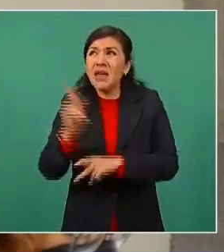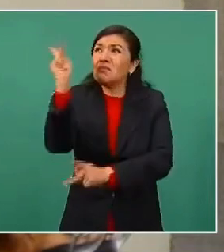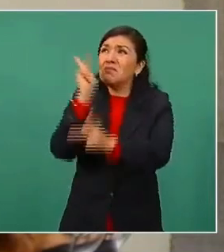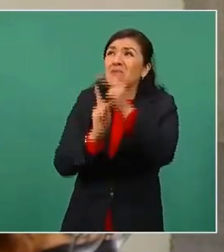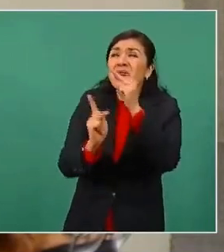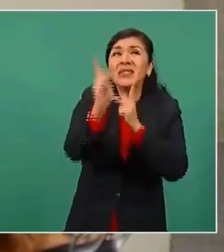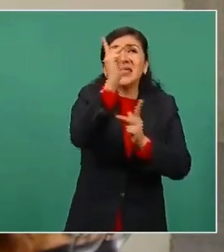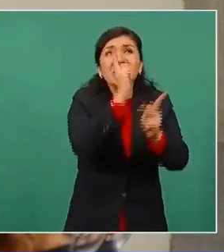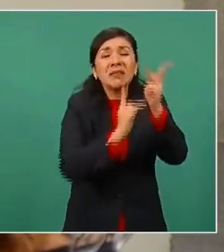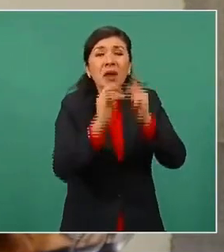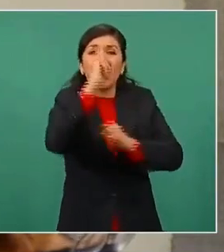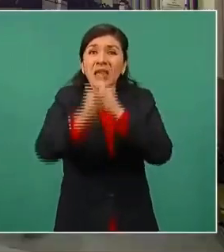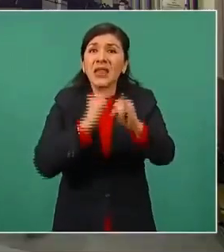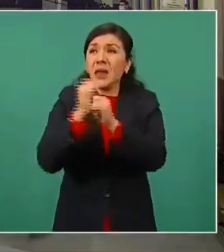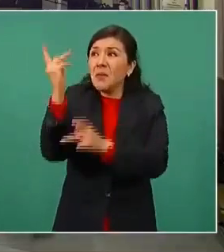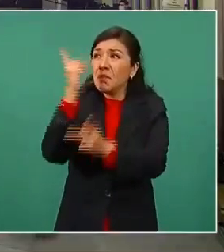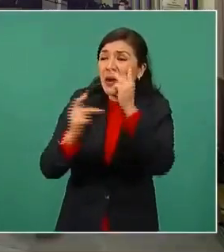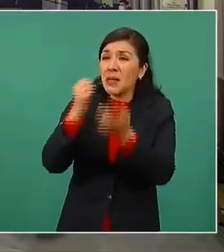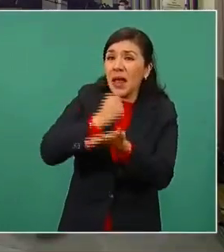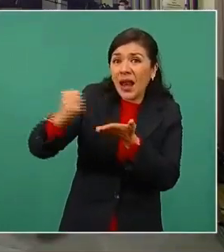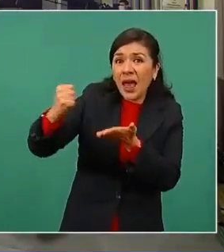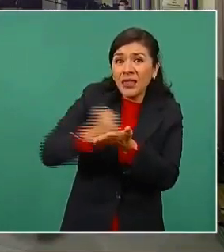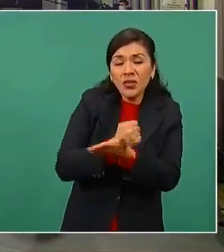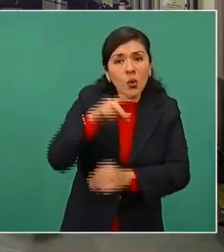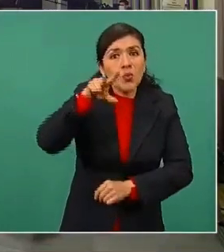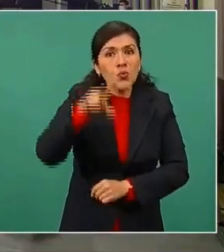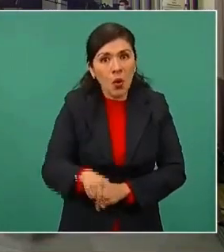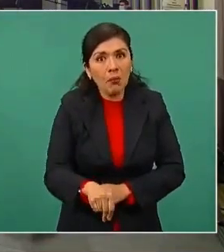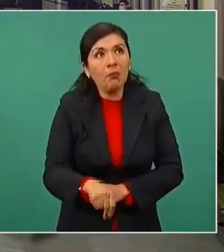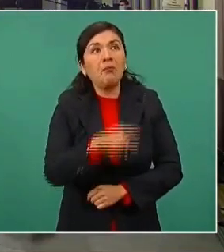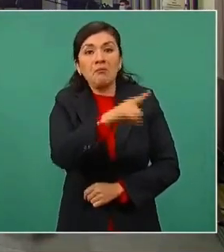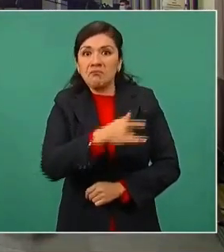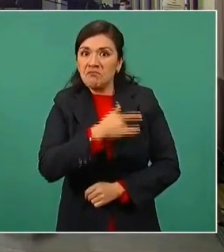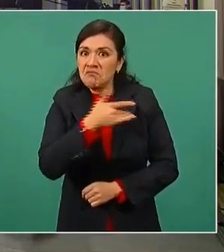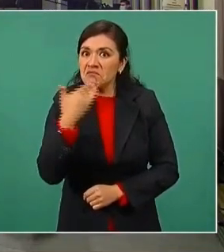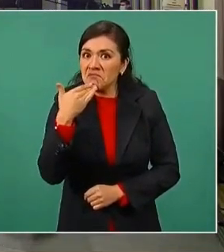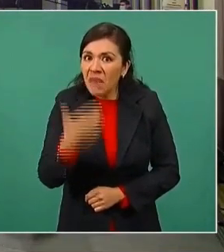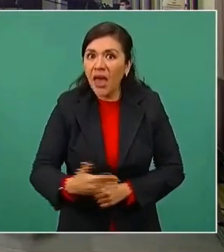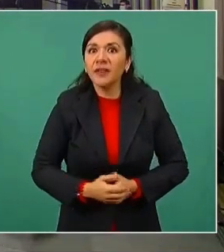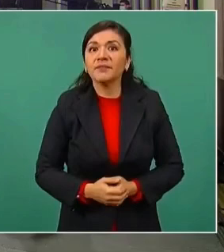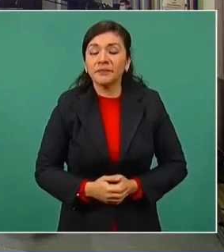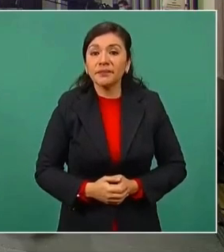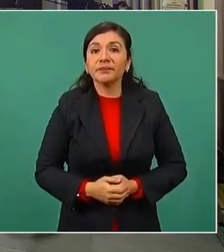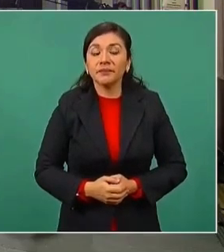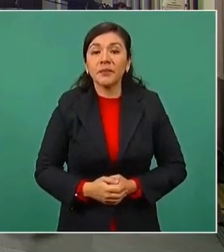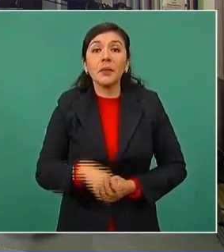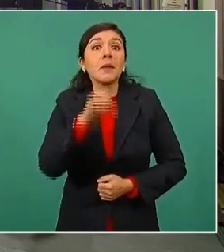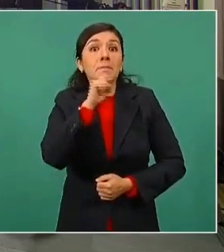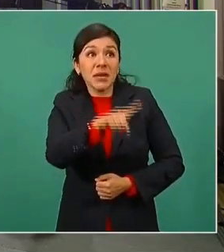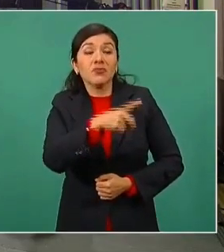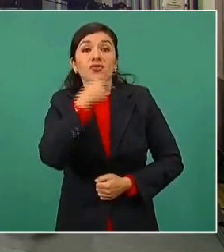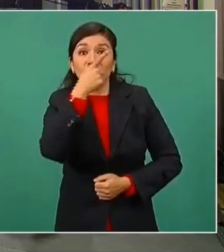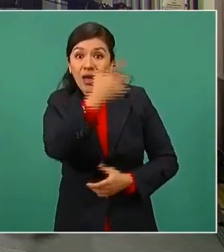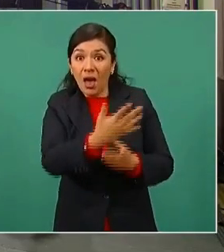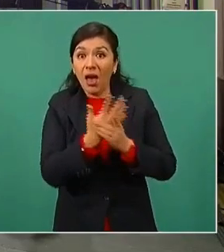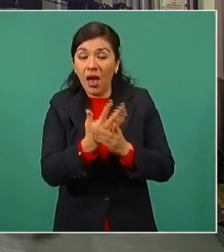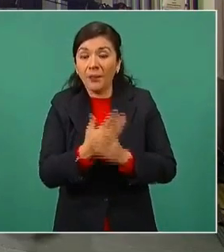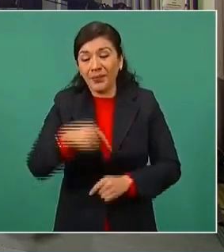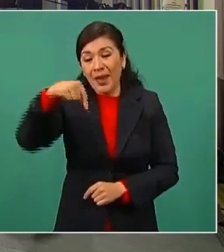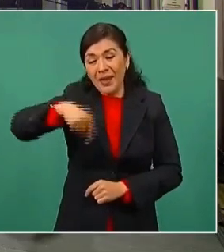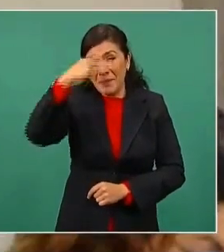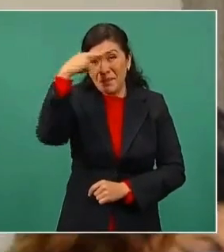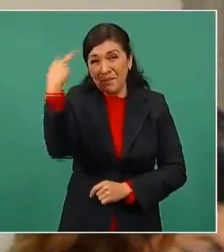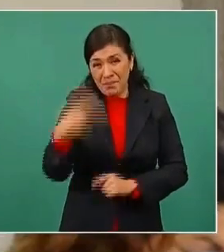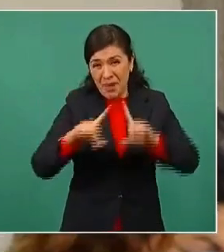internacionales de carácter crediticio. Pero también comentaron, presidente, que la inflación que se genera en